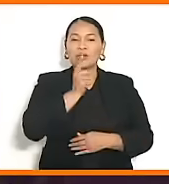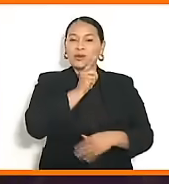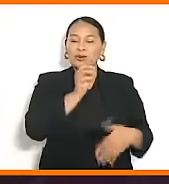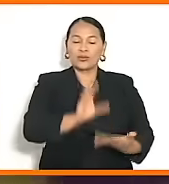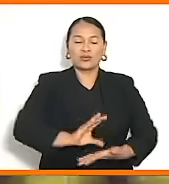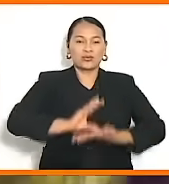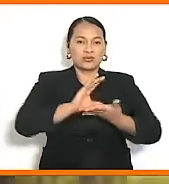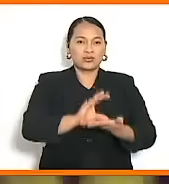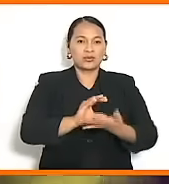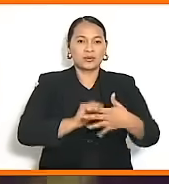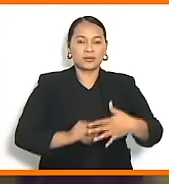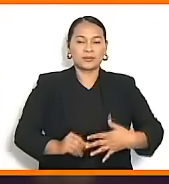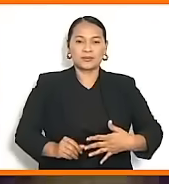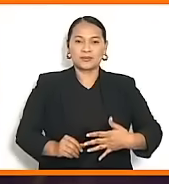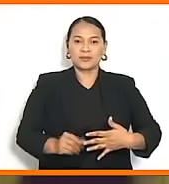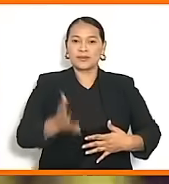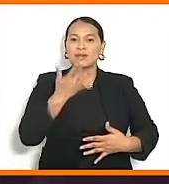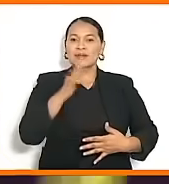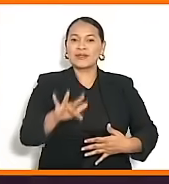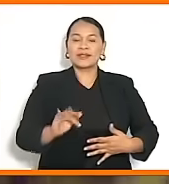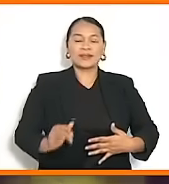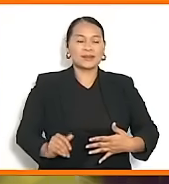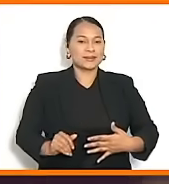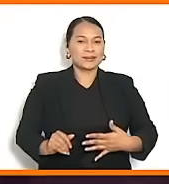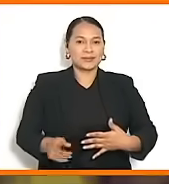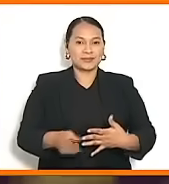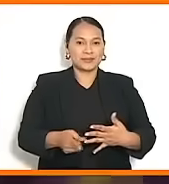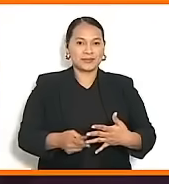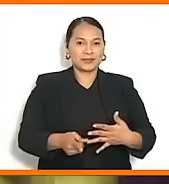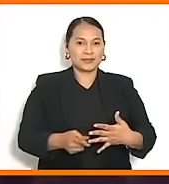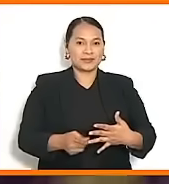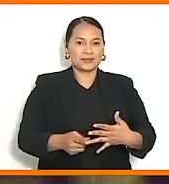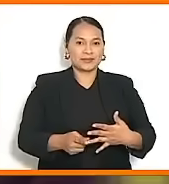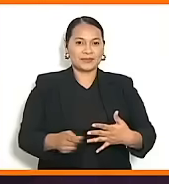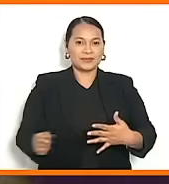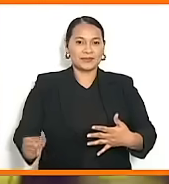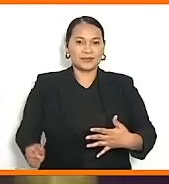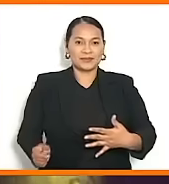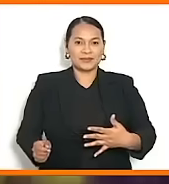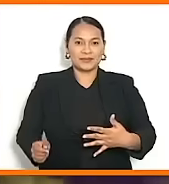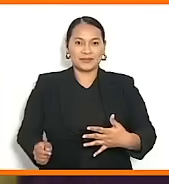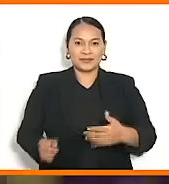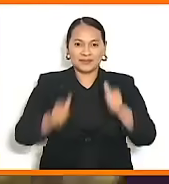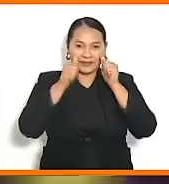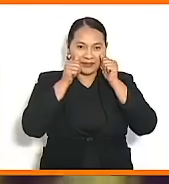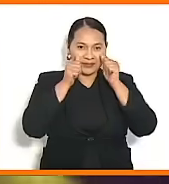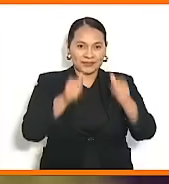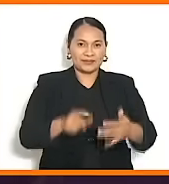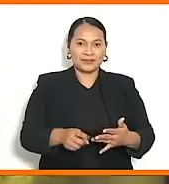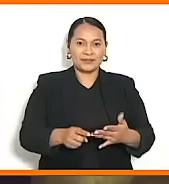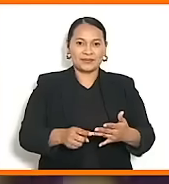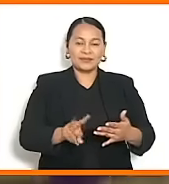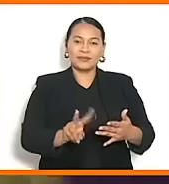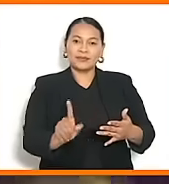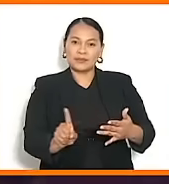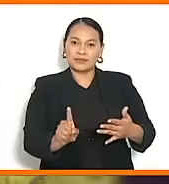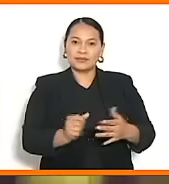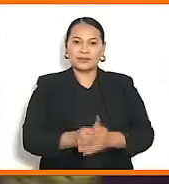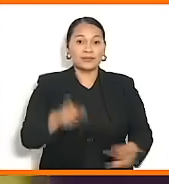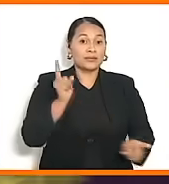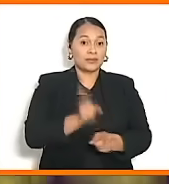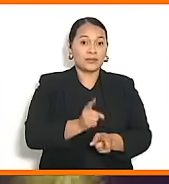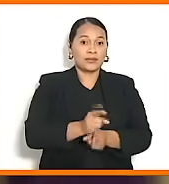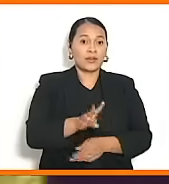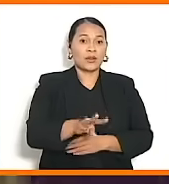Premio. Suerte, jugadores, porque tu cuarto número seleccionado es, atentos, 21. Si aciertas